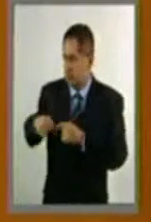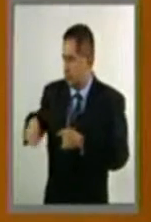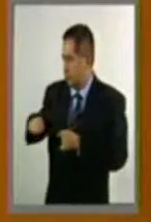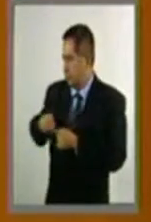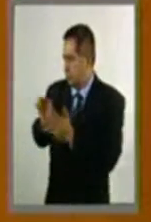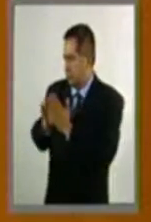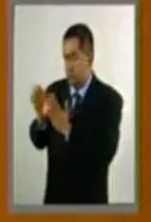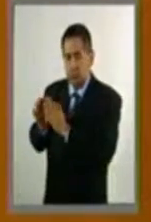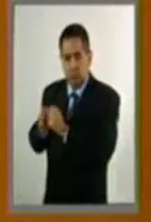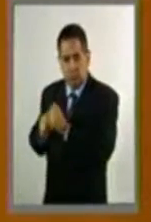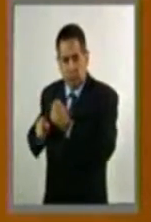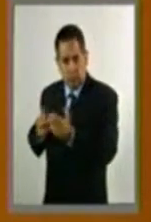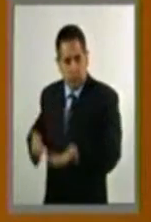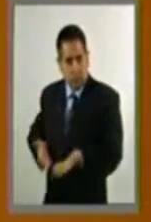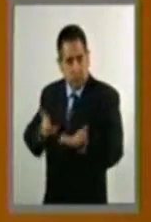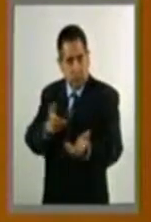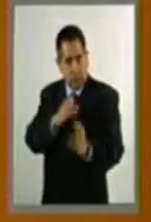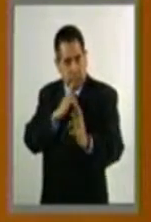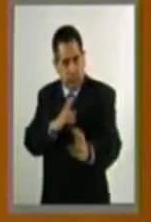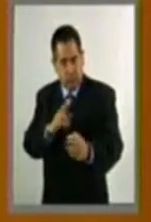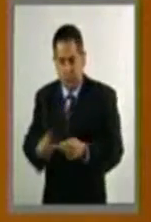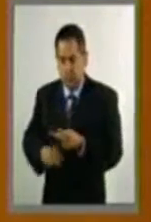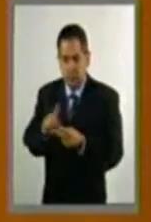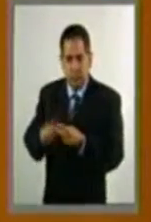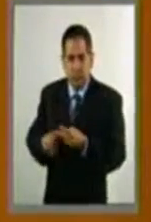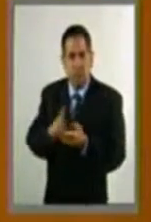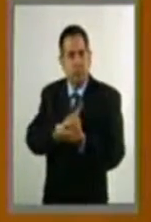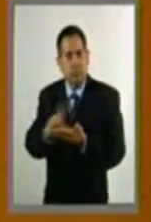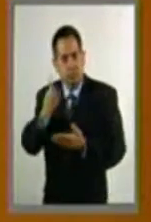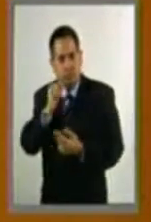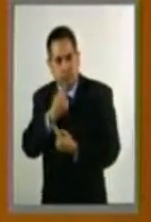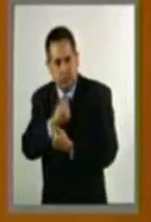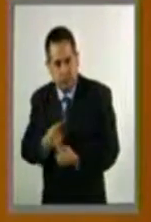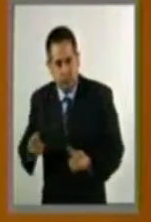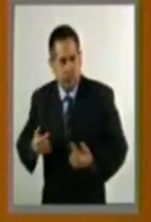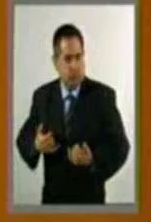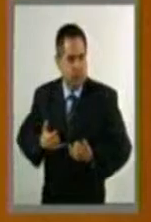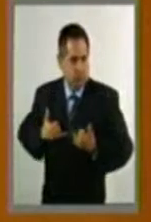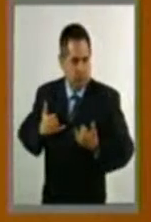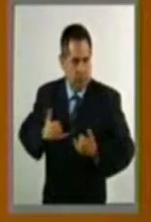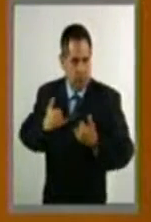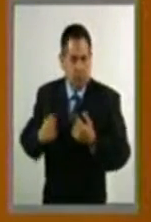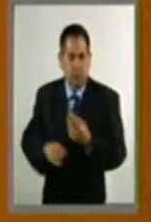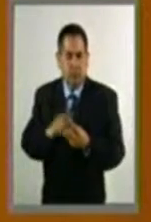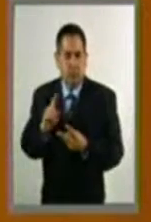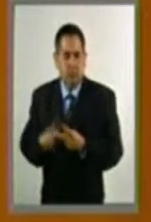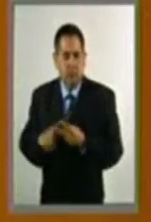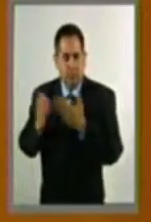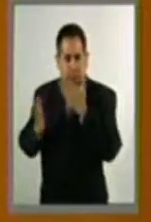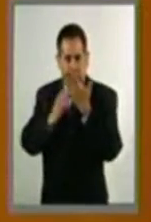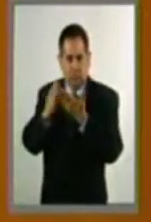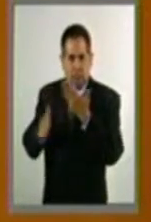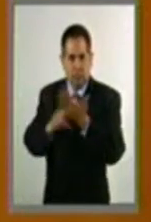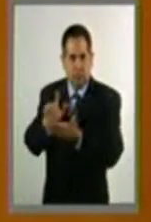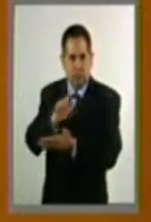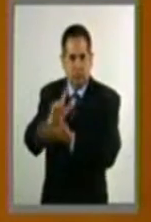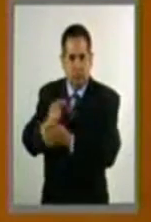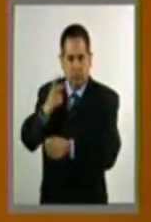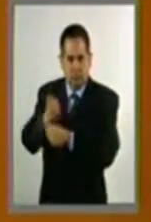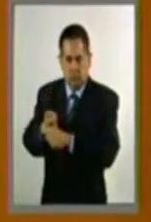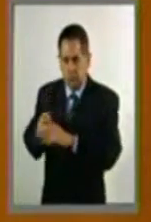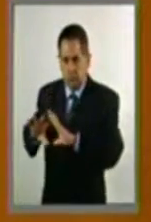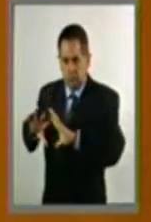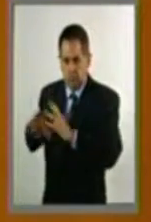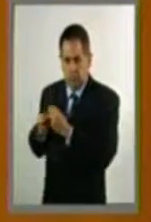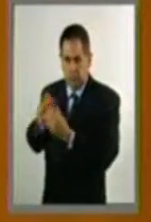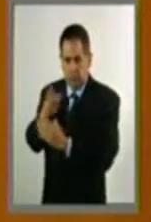Puntos Constitucionales, de los Derechos de la Niñez y la Adolescencia y de Estudios Legislativos Segunda en